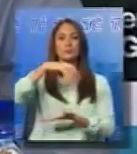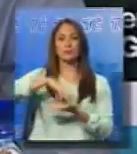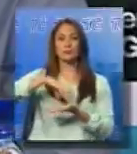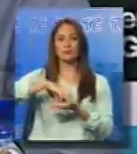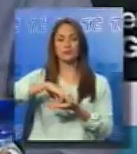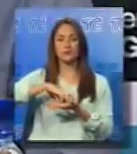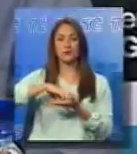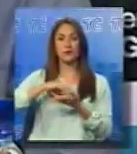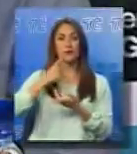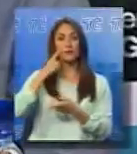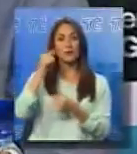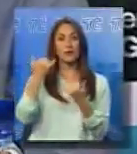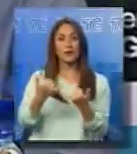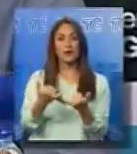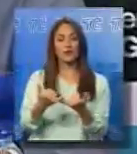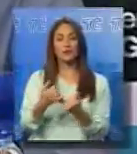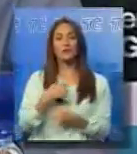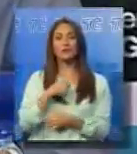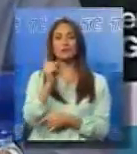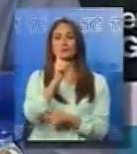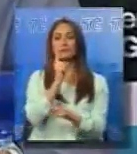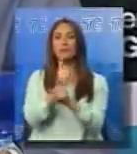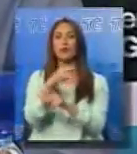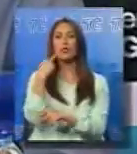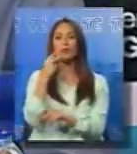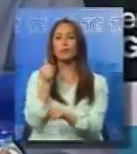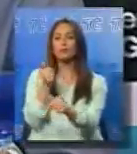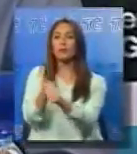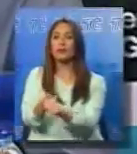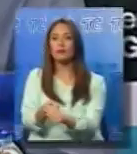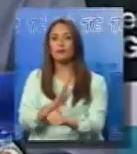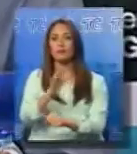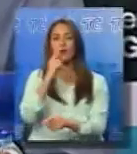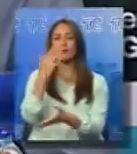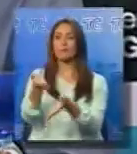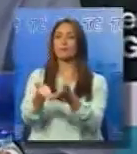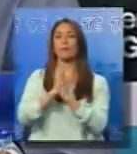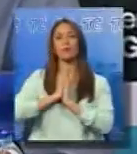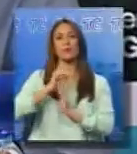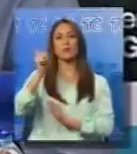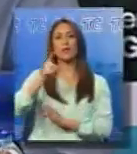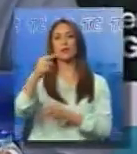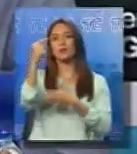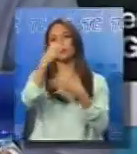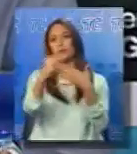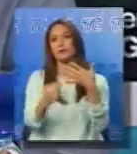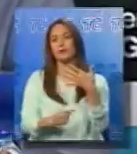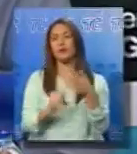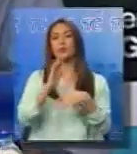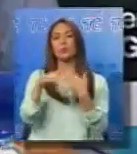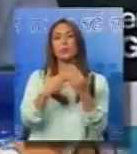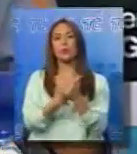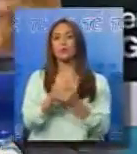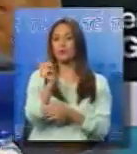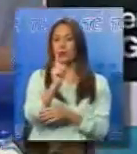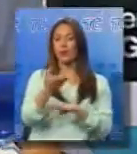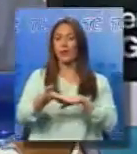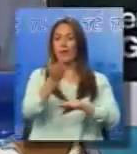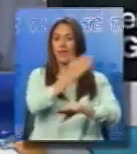para desde ya, ¿no? Es decir, no esperar acercarnos a noviembre para empezar a pedir todas las necesidades de limpieza de los ríos,